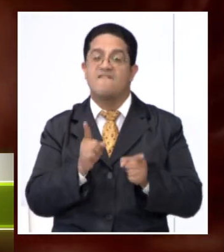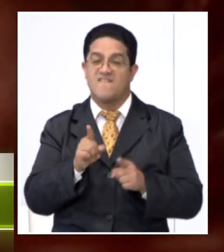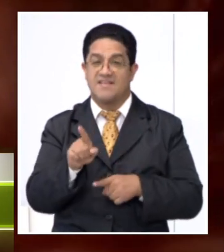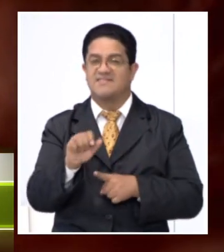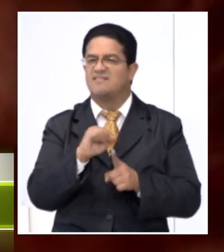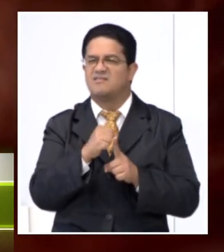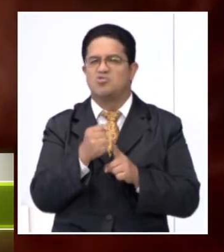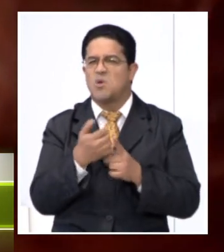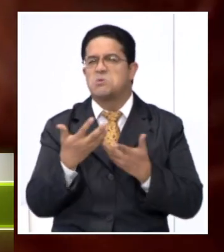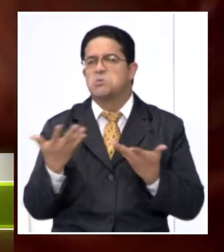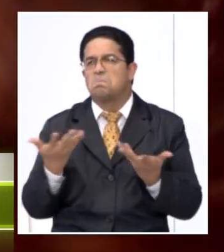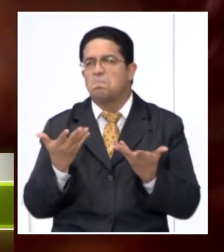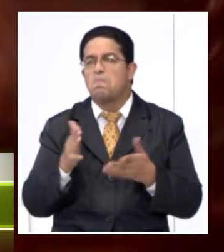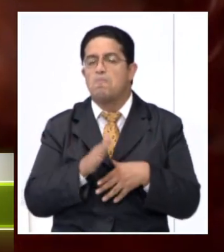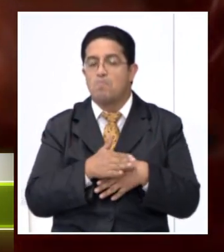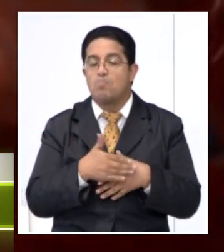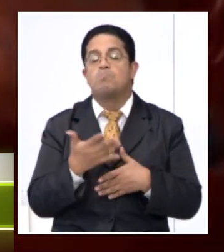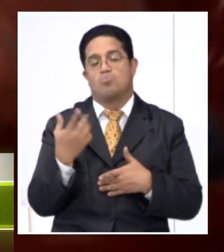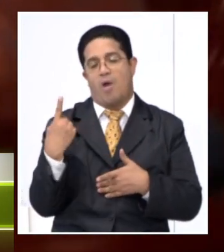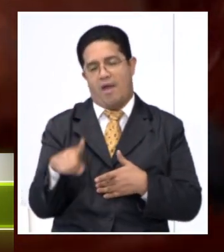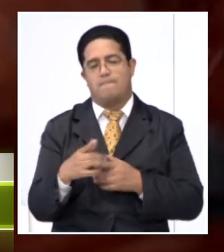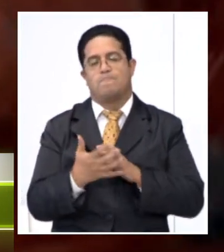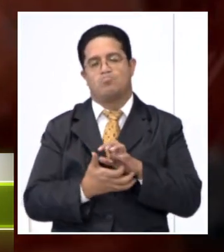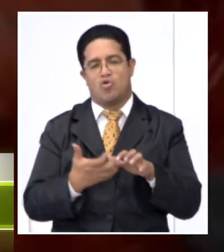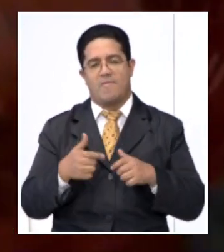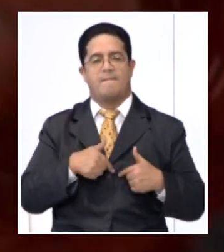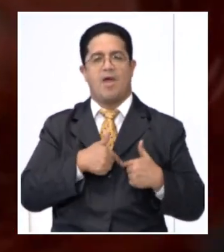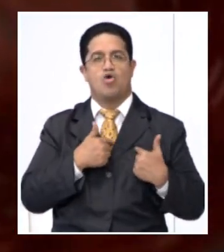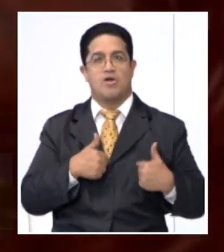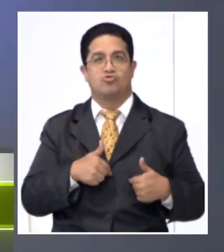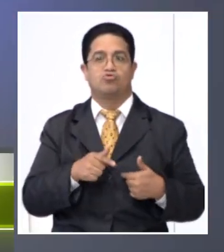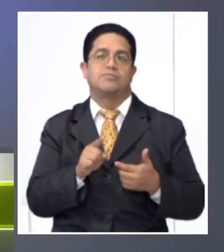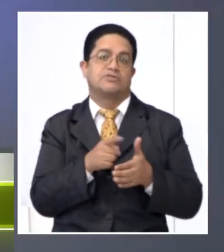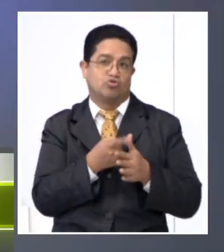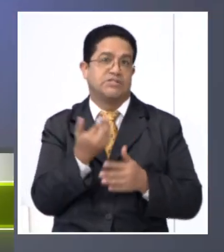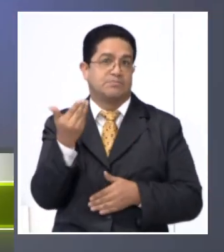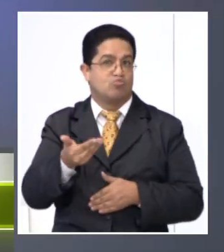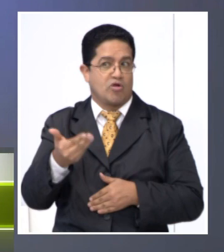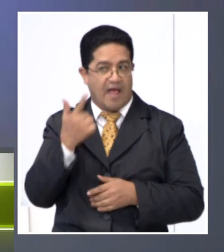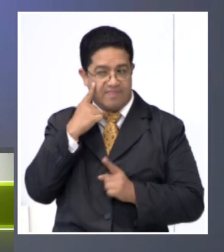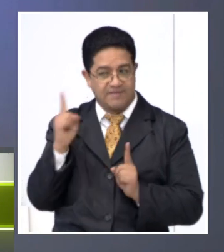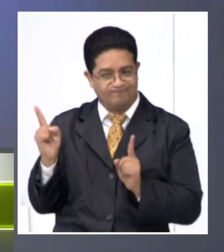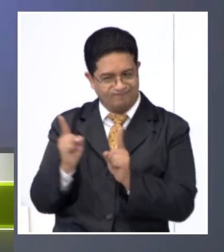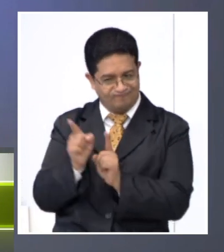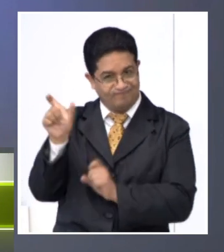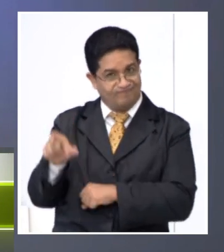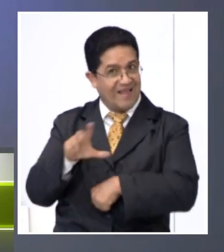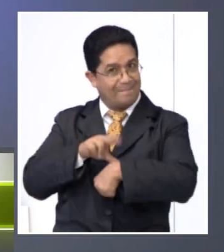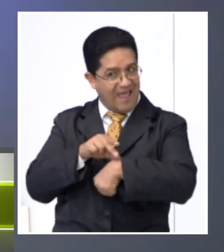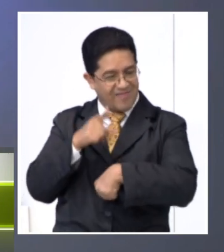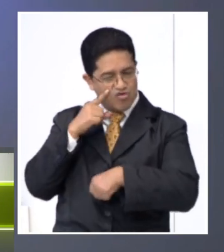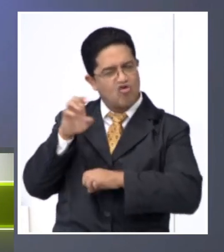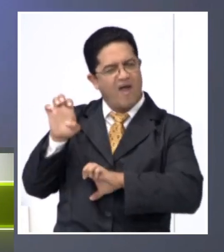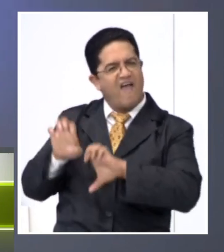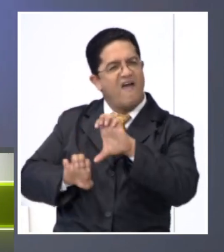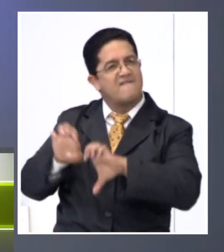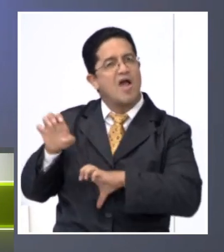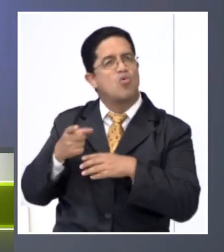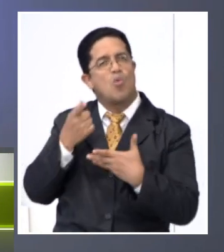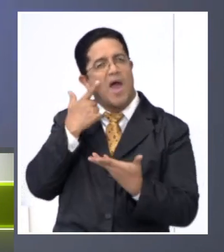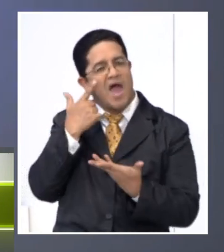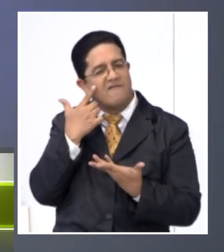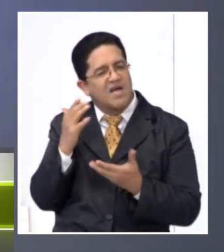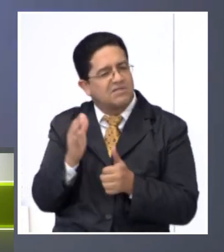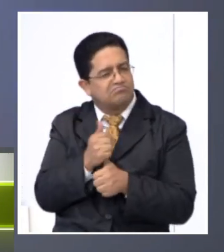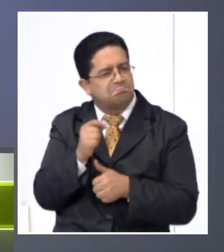condición se origina por problemas cardíacos. Es crucial consultar a un pediatra que evalúe y realice una observación adecuada para